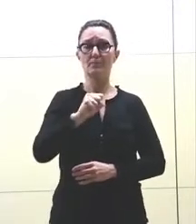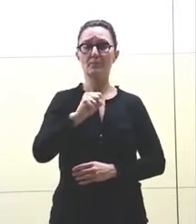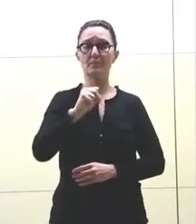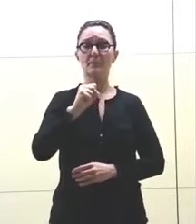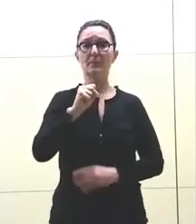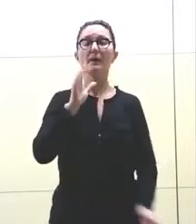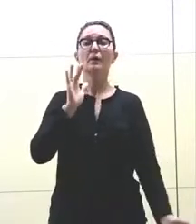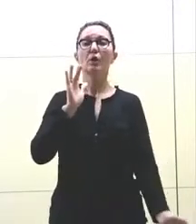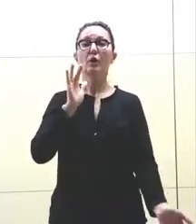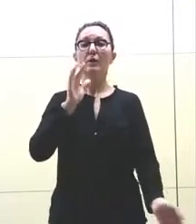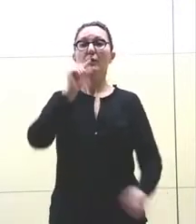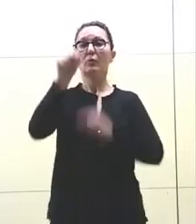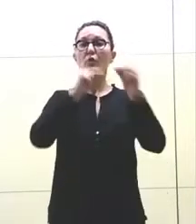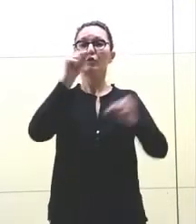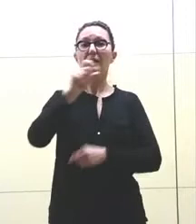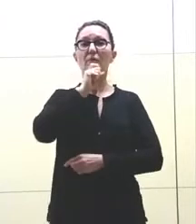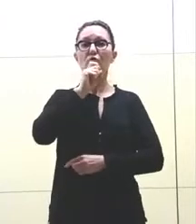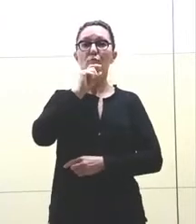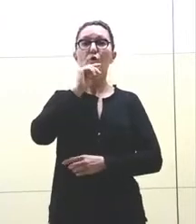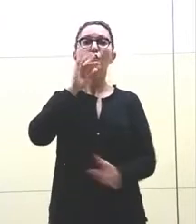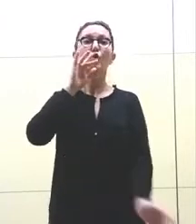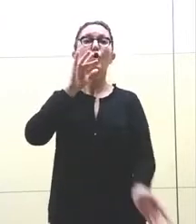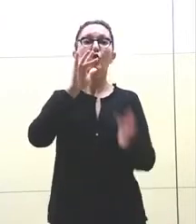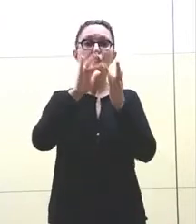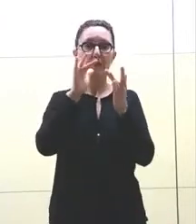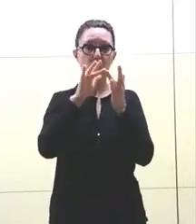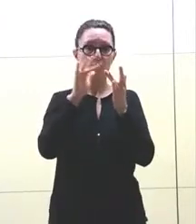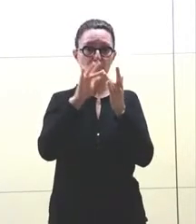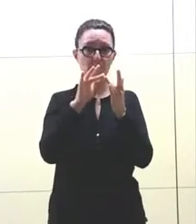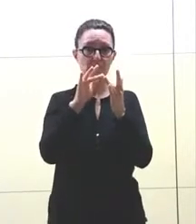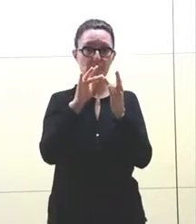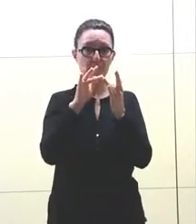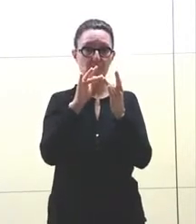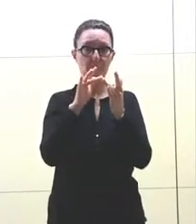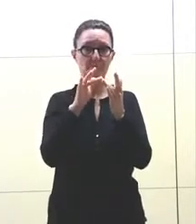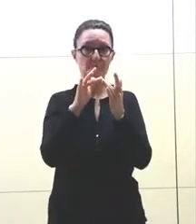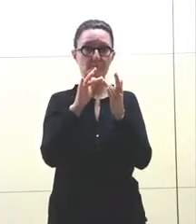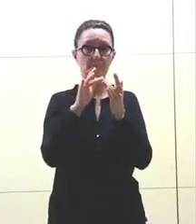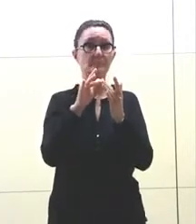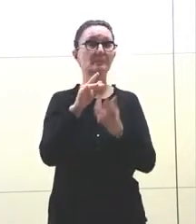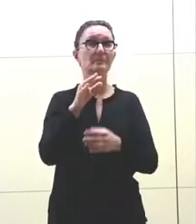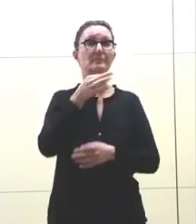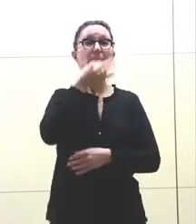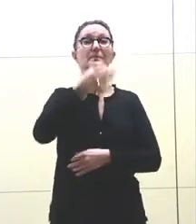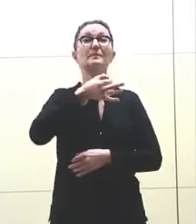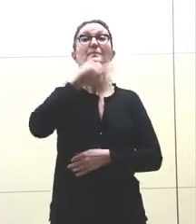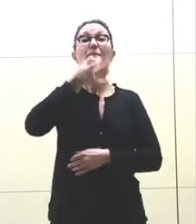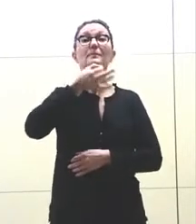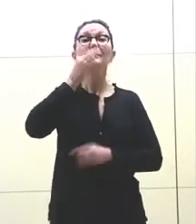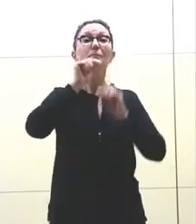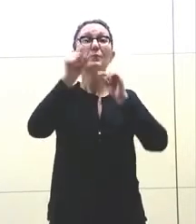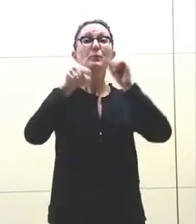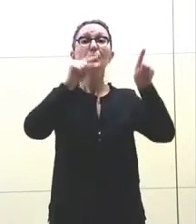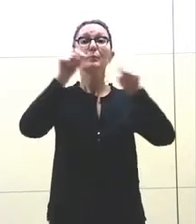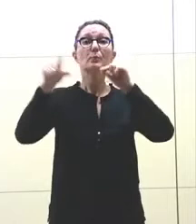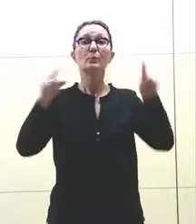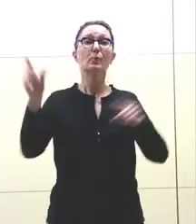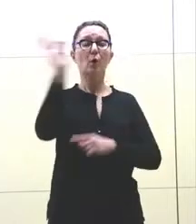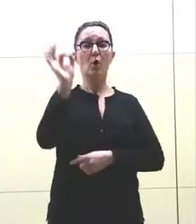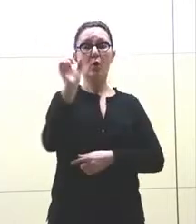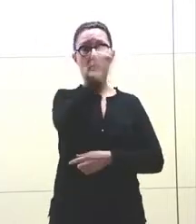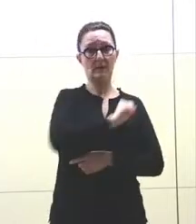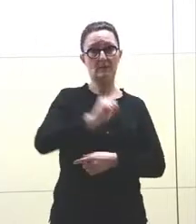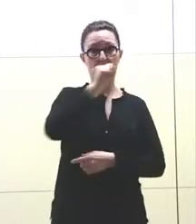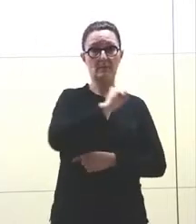contacto, es decir, las gotículas que eliminamos al hablar o al cantar, y